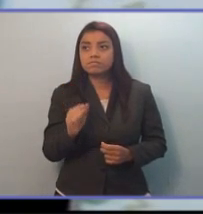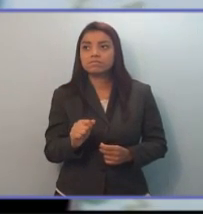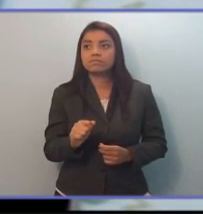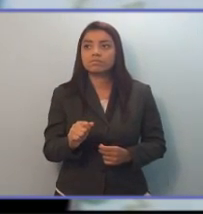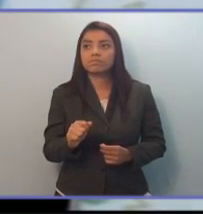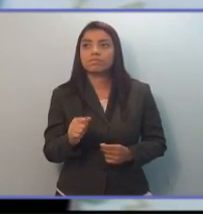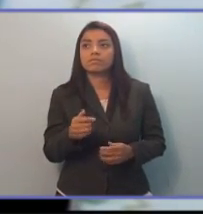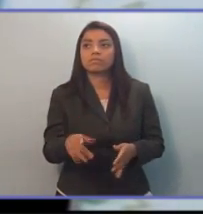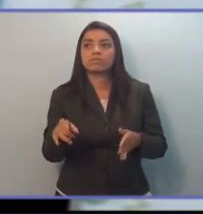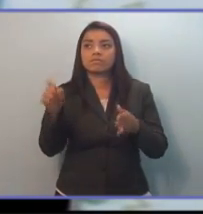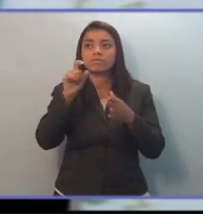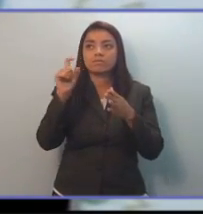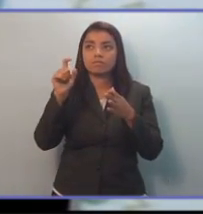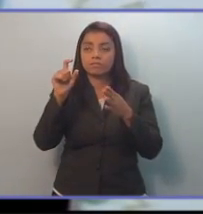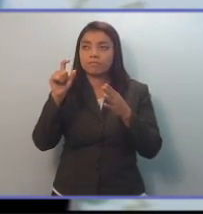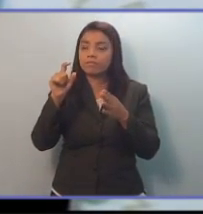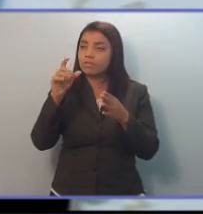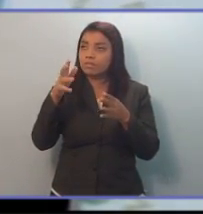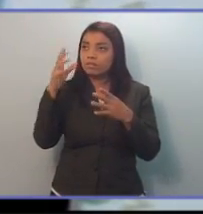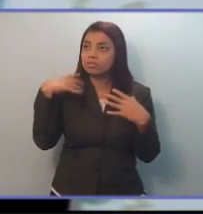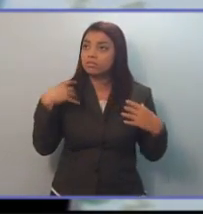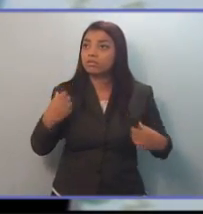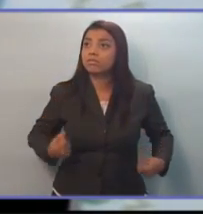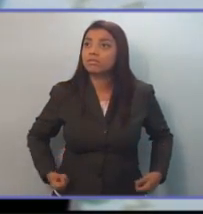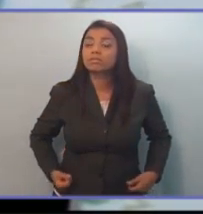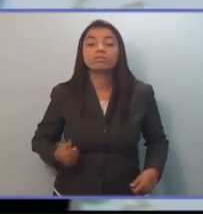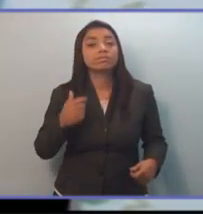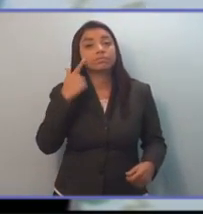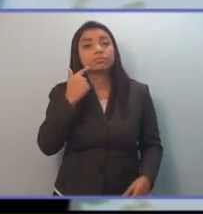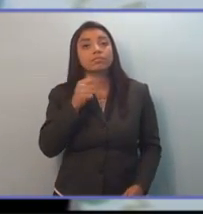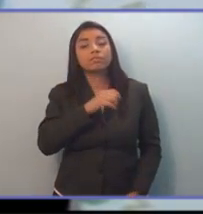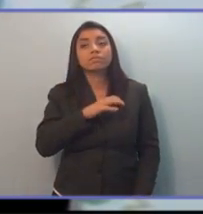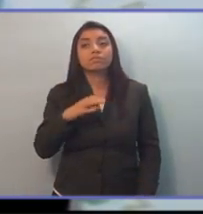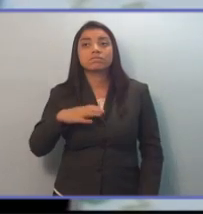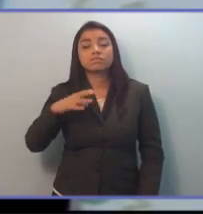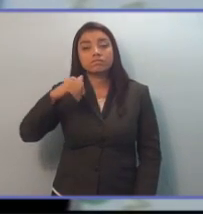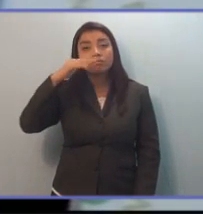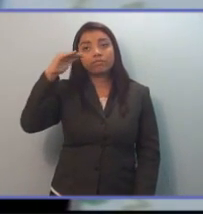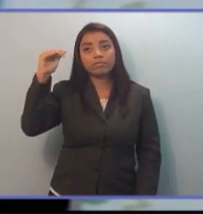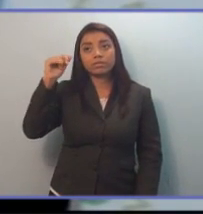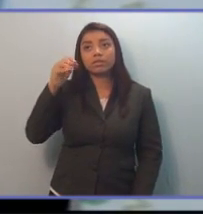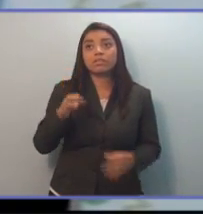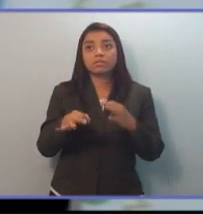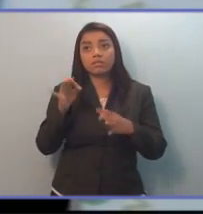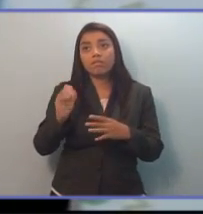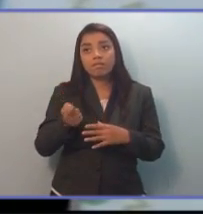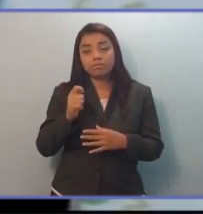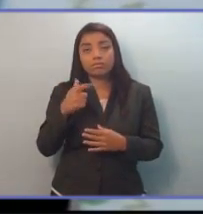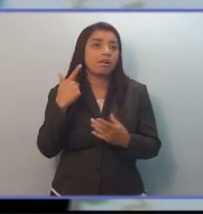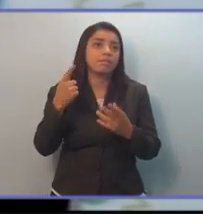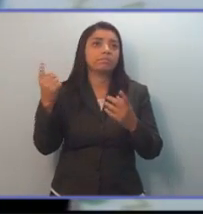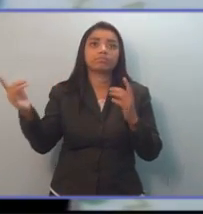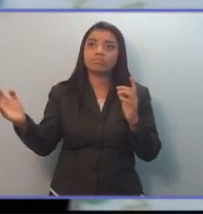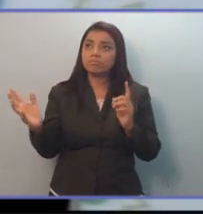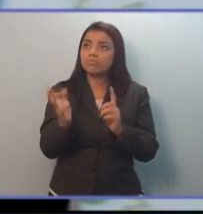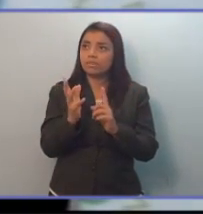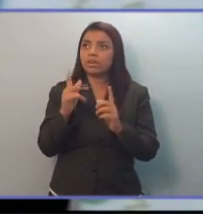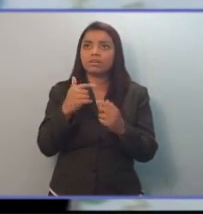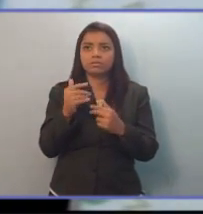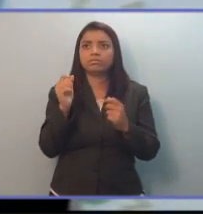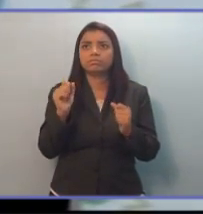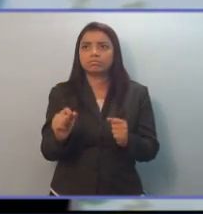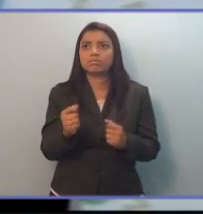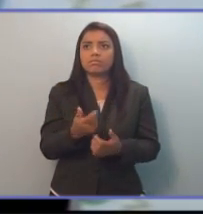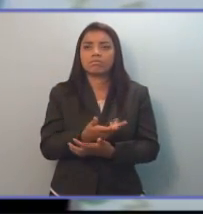del Estado. En el caso del Consejo Nacional de la Judicatura, las audiencias fueron públicas. Eso permitió que todas las personas